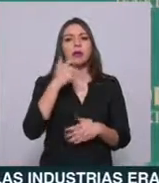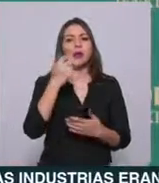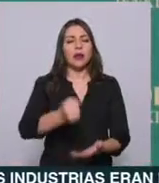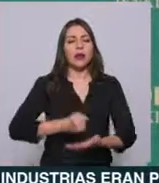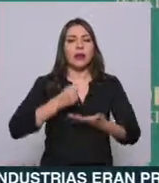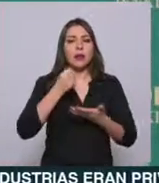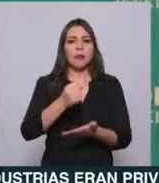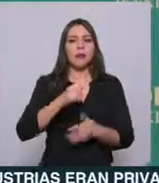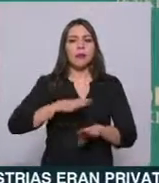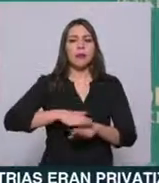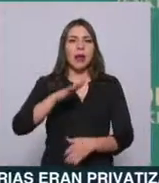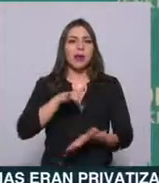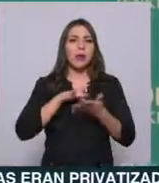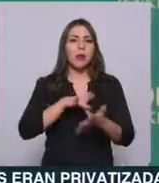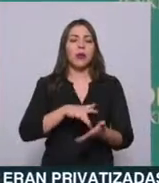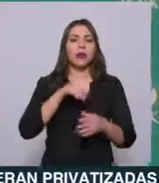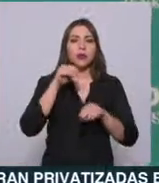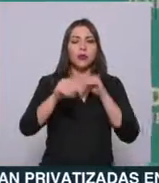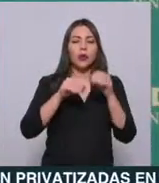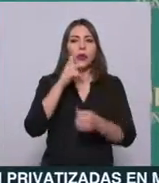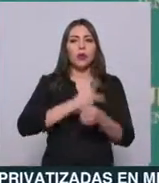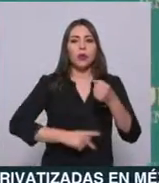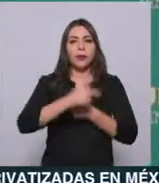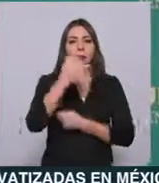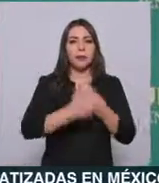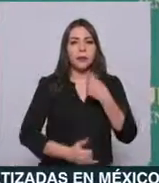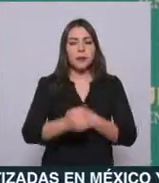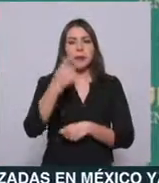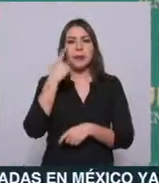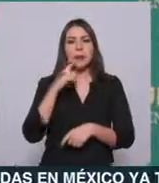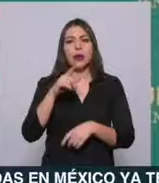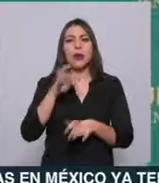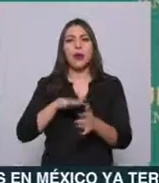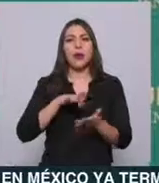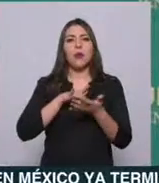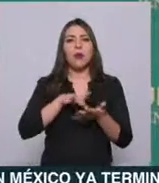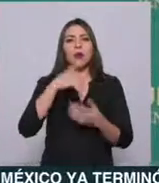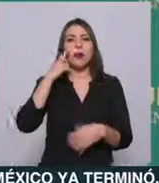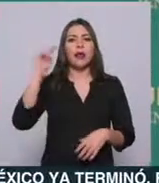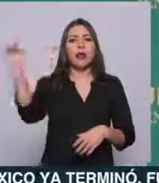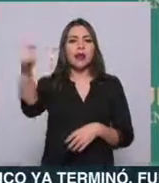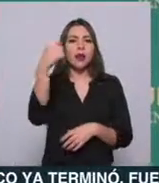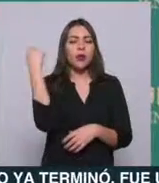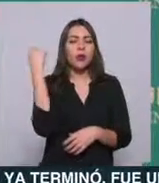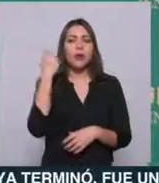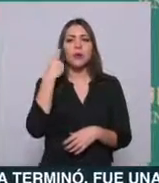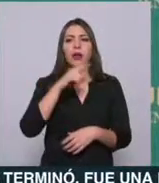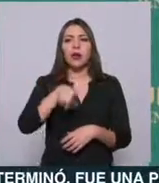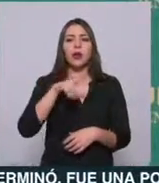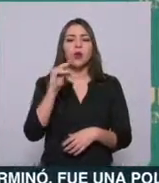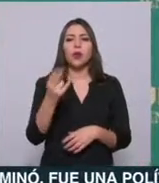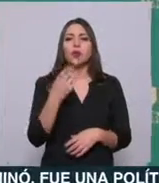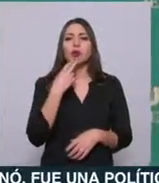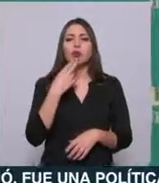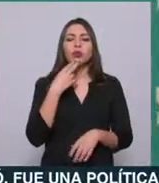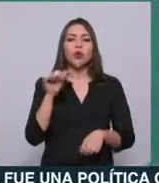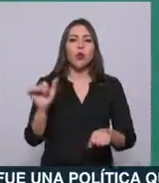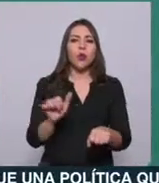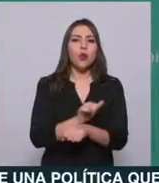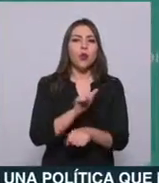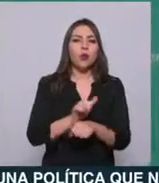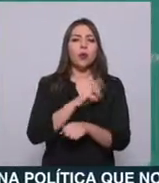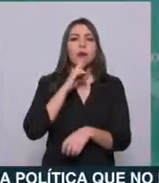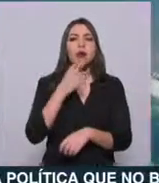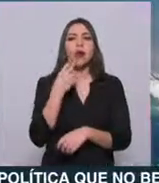más proyectos para adaptación, más inversión en tecnología para que dejemos de usar estos autos y utilicemos otros